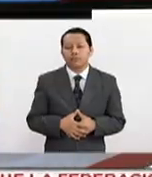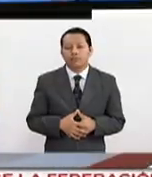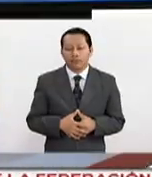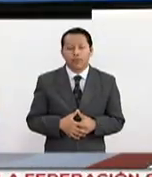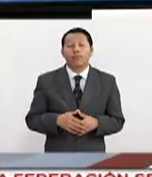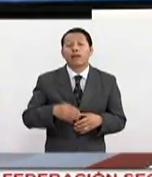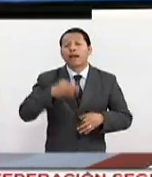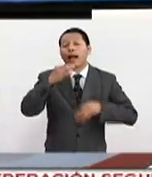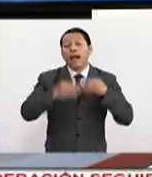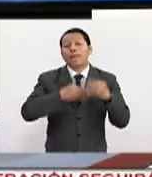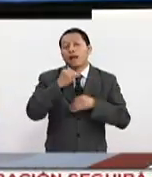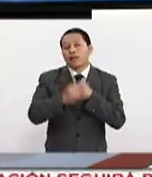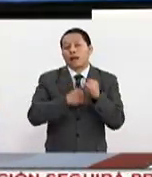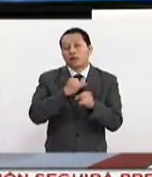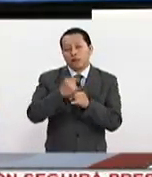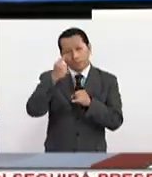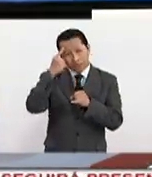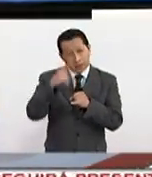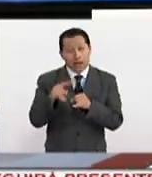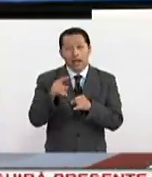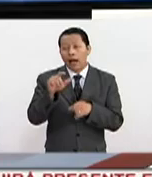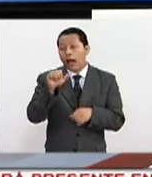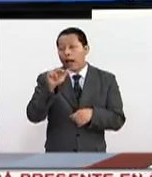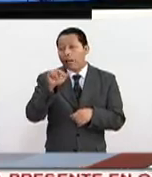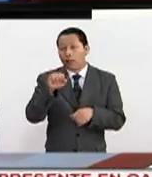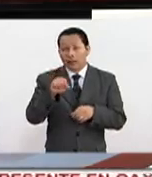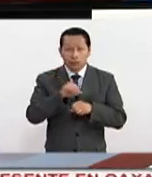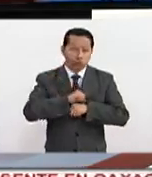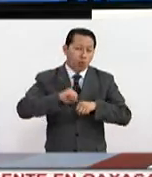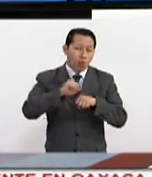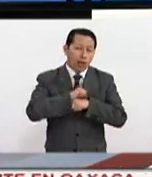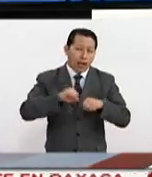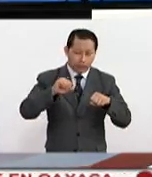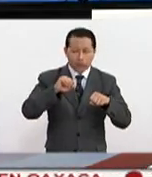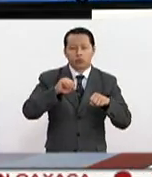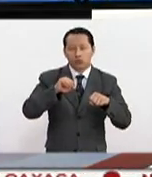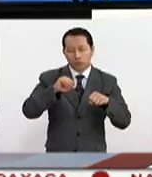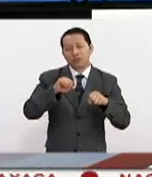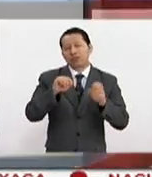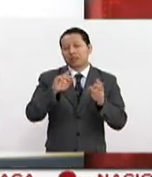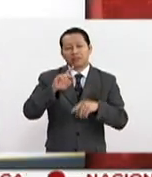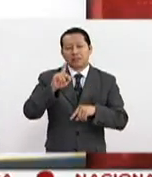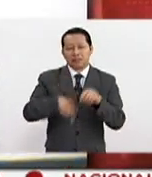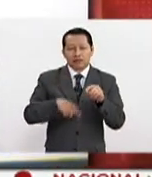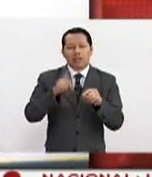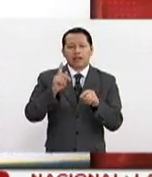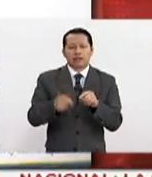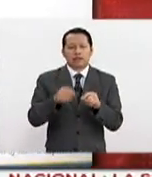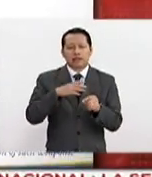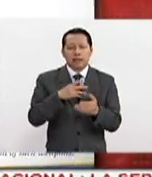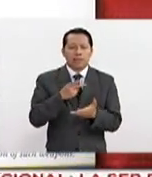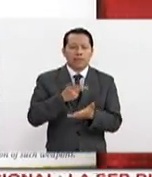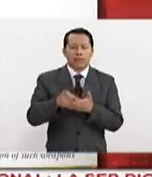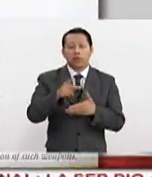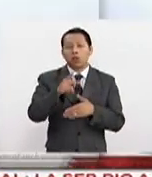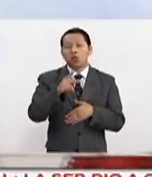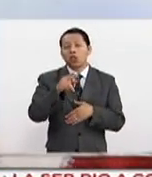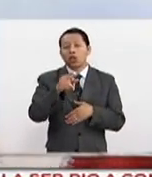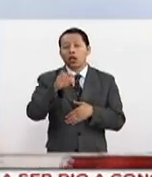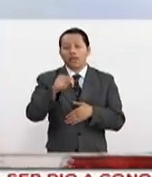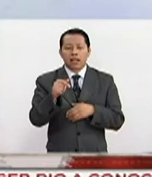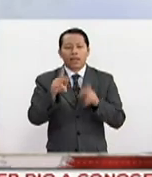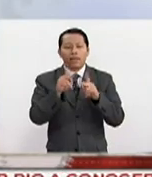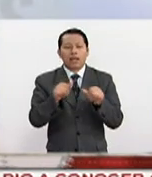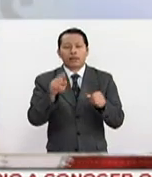La campaña internacional para la abolición de las armas nucleares, ICAN, por sus siglas en inglés, ha sido galardonada con el Premio Nobel de la